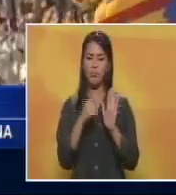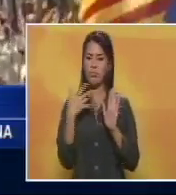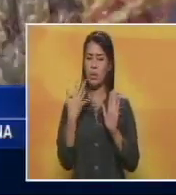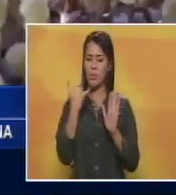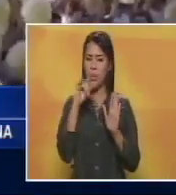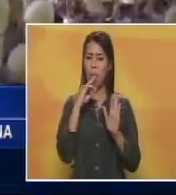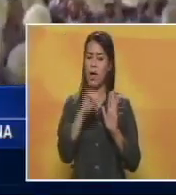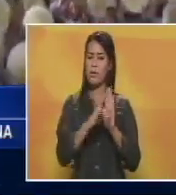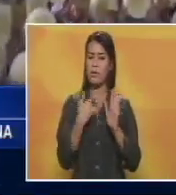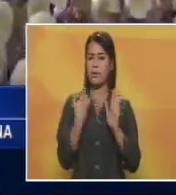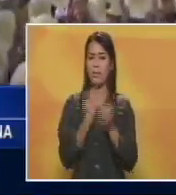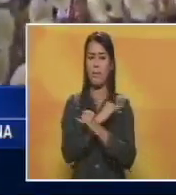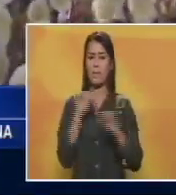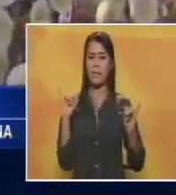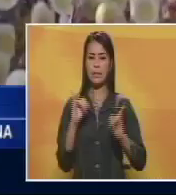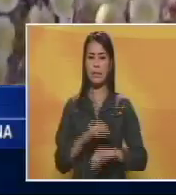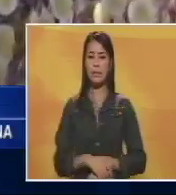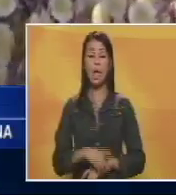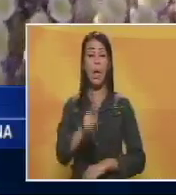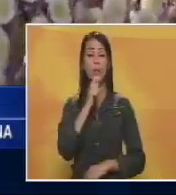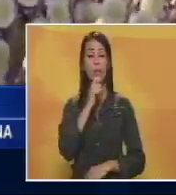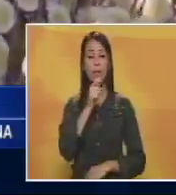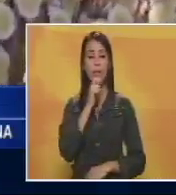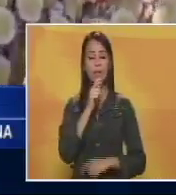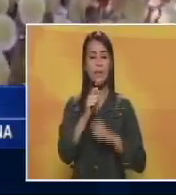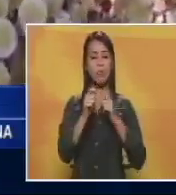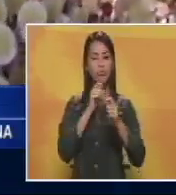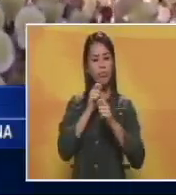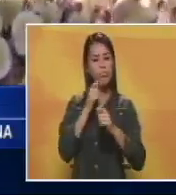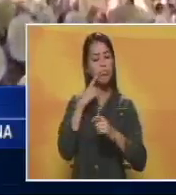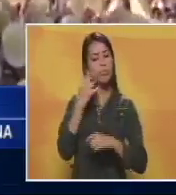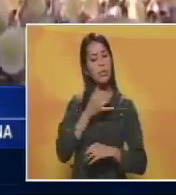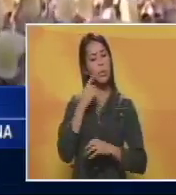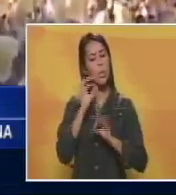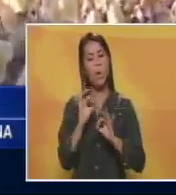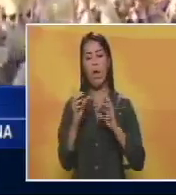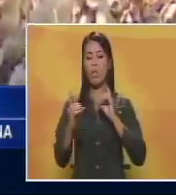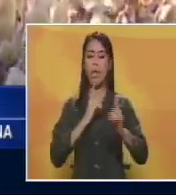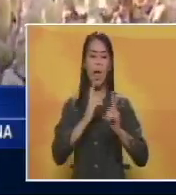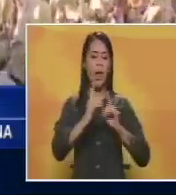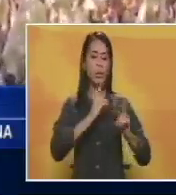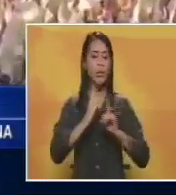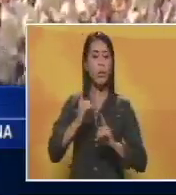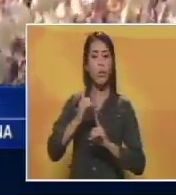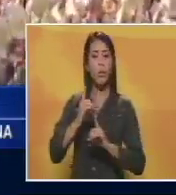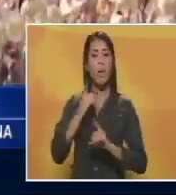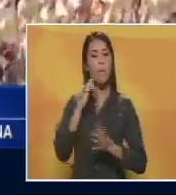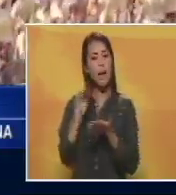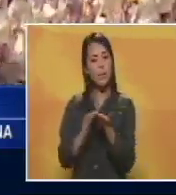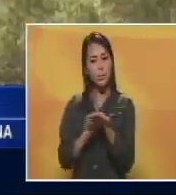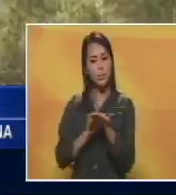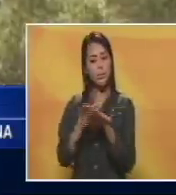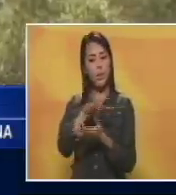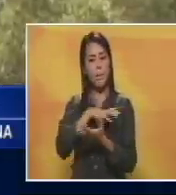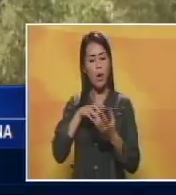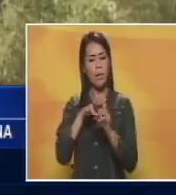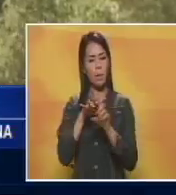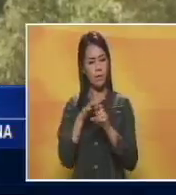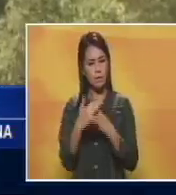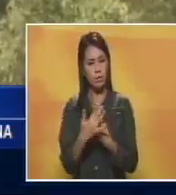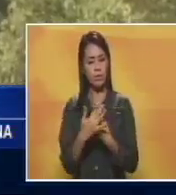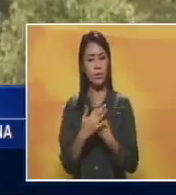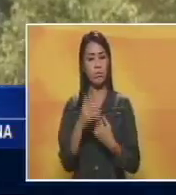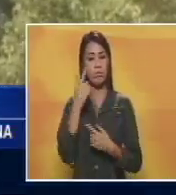opción de la independencia. En una entrevista, Torra dijo que mantendrá el diálogo y la mediación para resolver la situación,